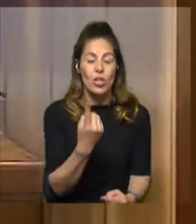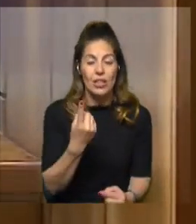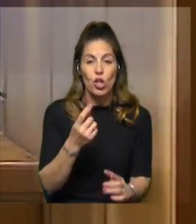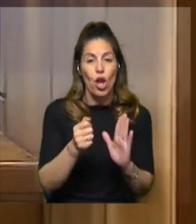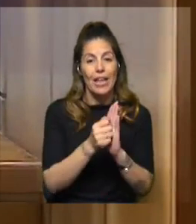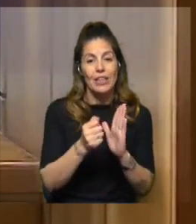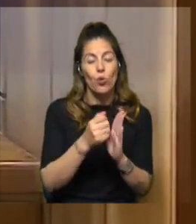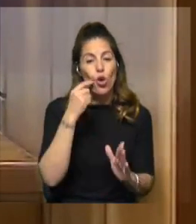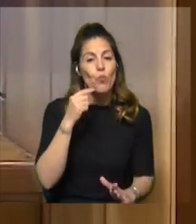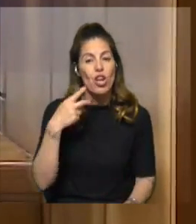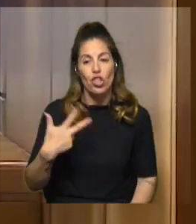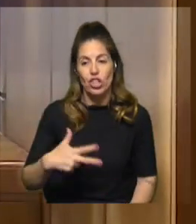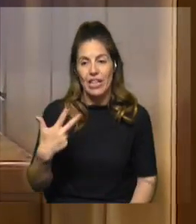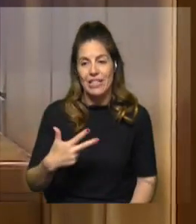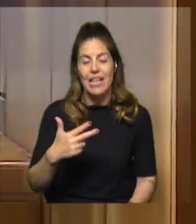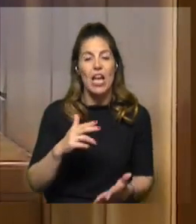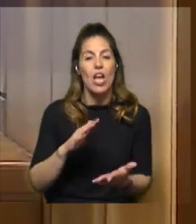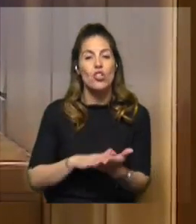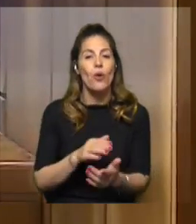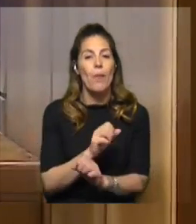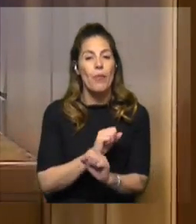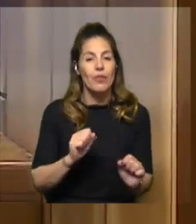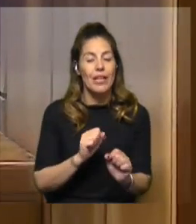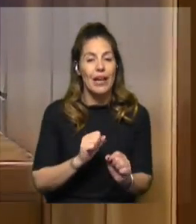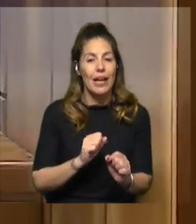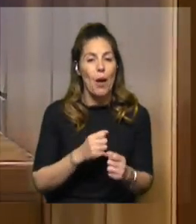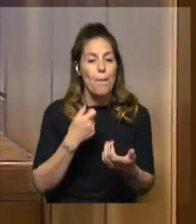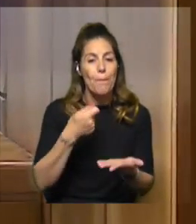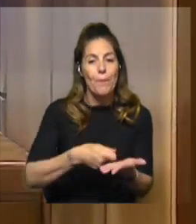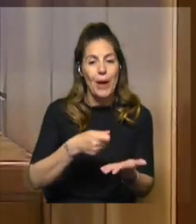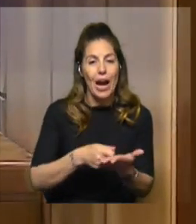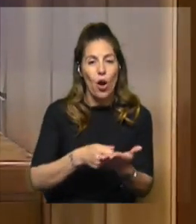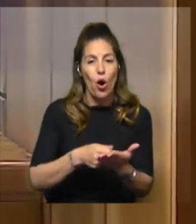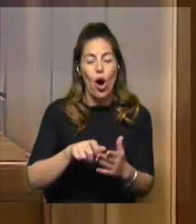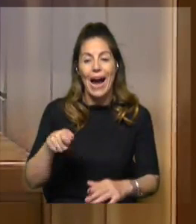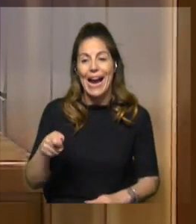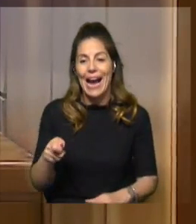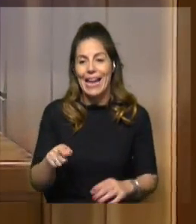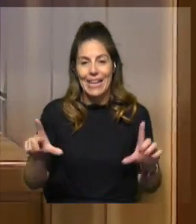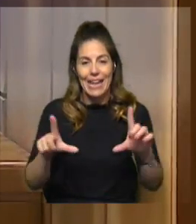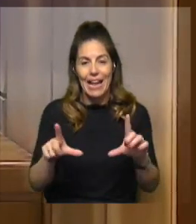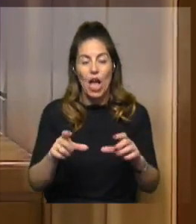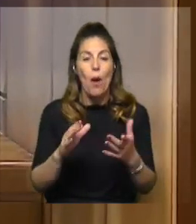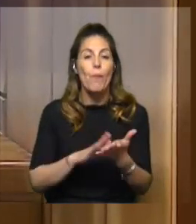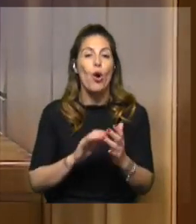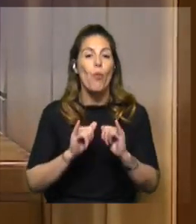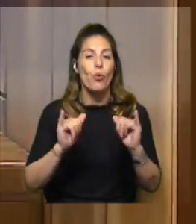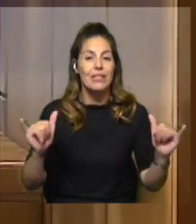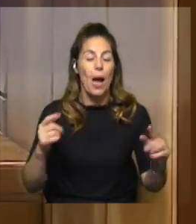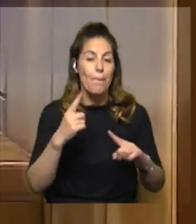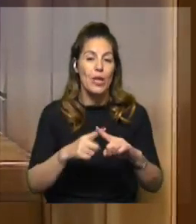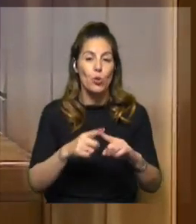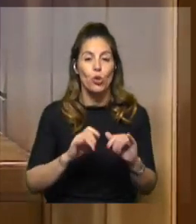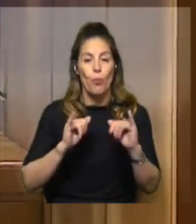13 sobre el posible resarcimiento a los canales de aire por la publicidad, por los minutos de